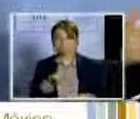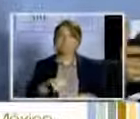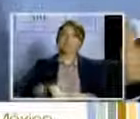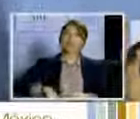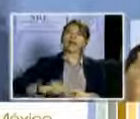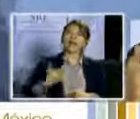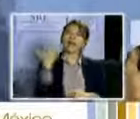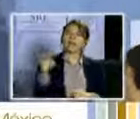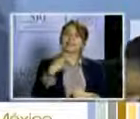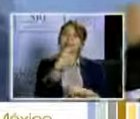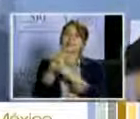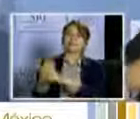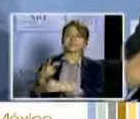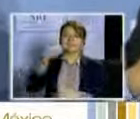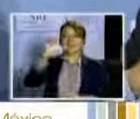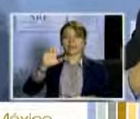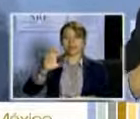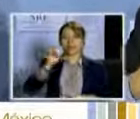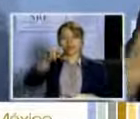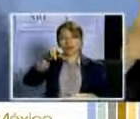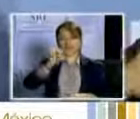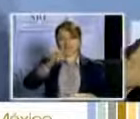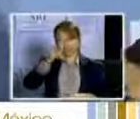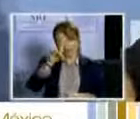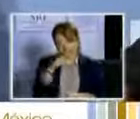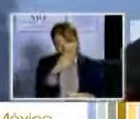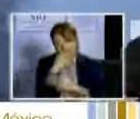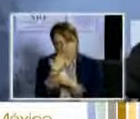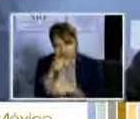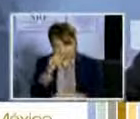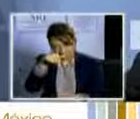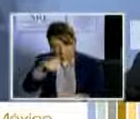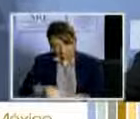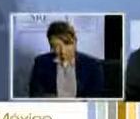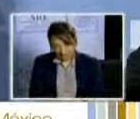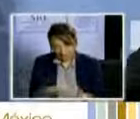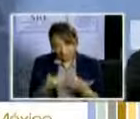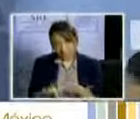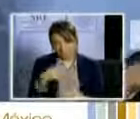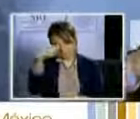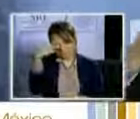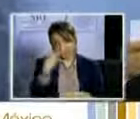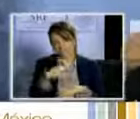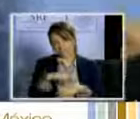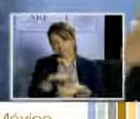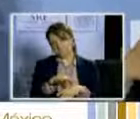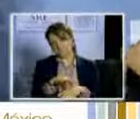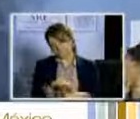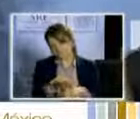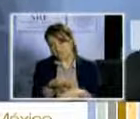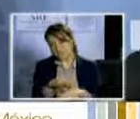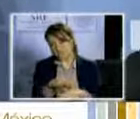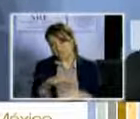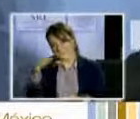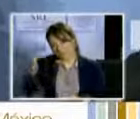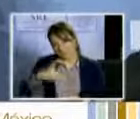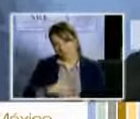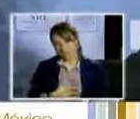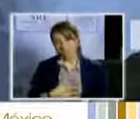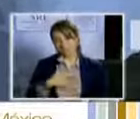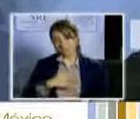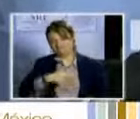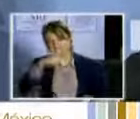a una problemática que México padece en carne propia en la medida en que recibimos